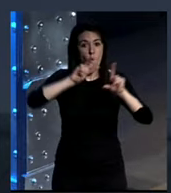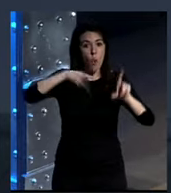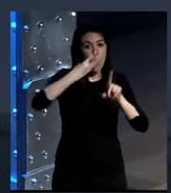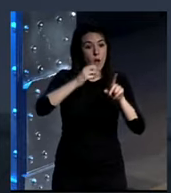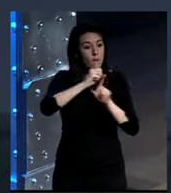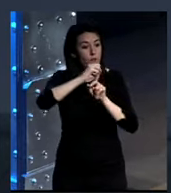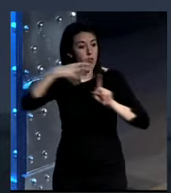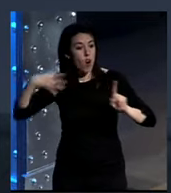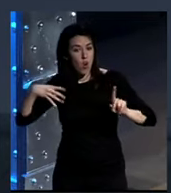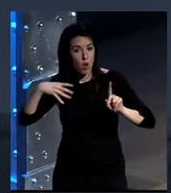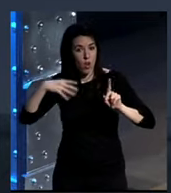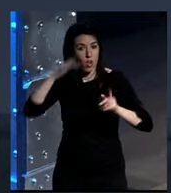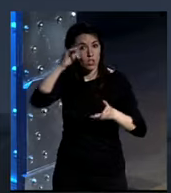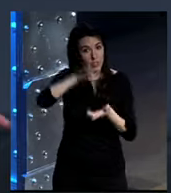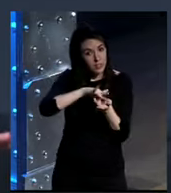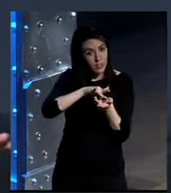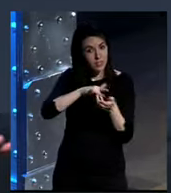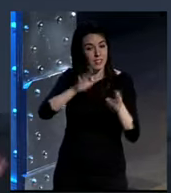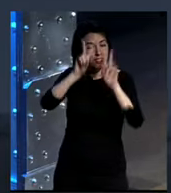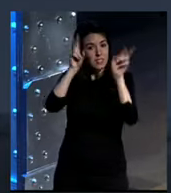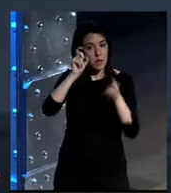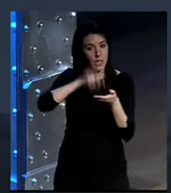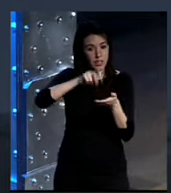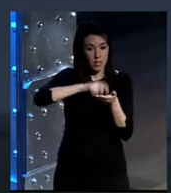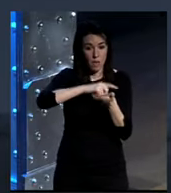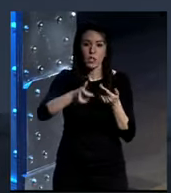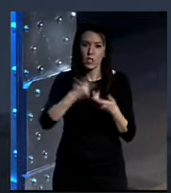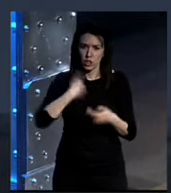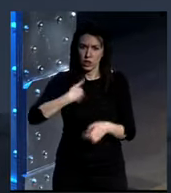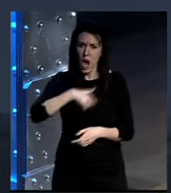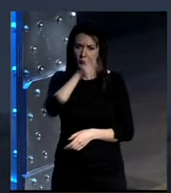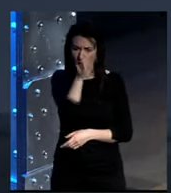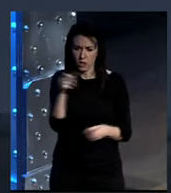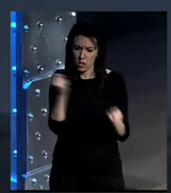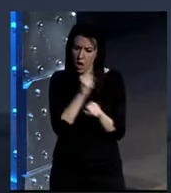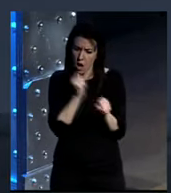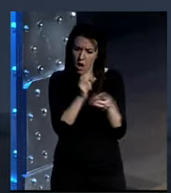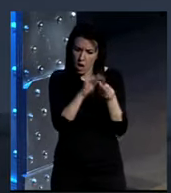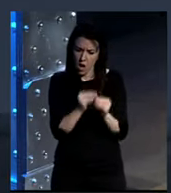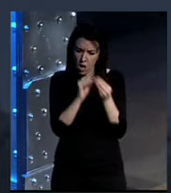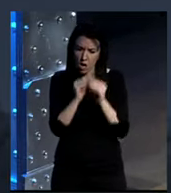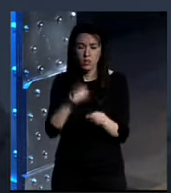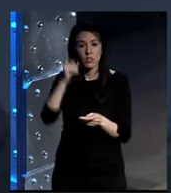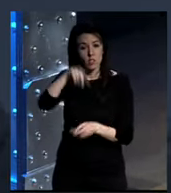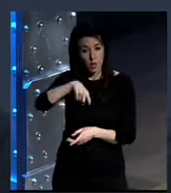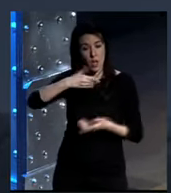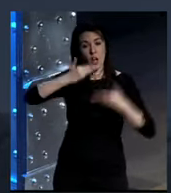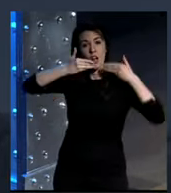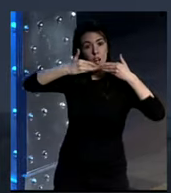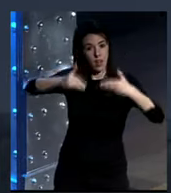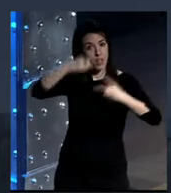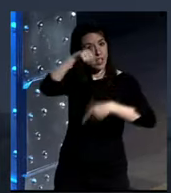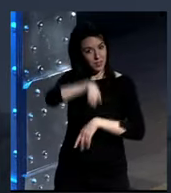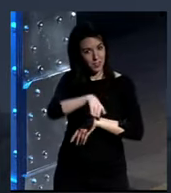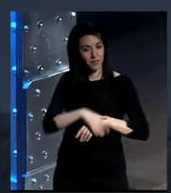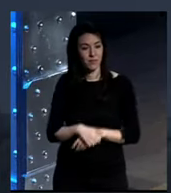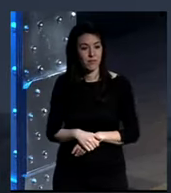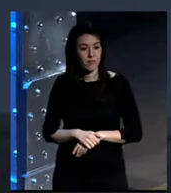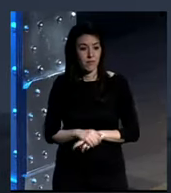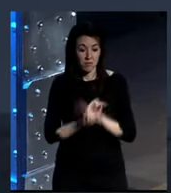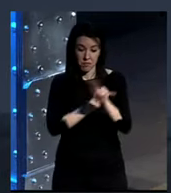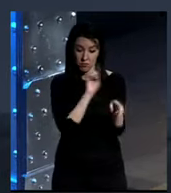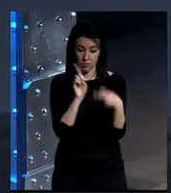foro sobre los temas de teléfono. Ya hay gente que está trabajando sobre ello y yo desde aquí también se lo agradezco. Luego hay otro punto